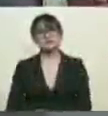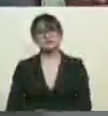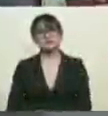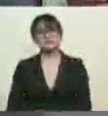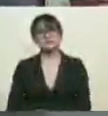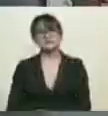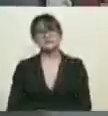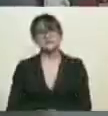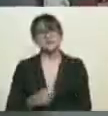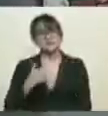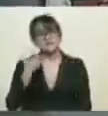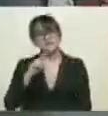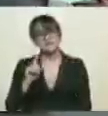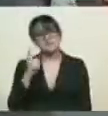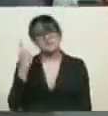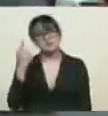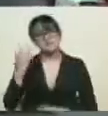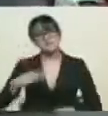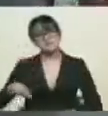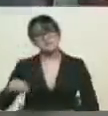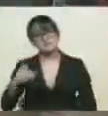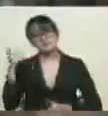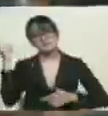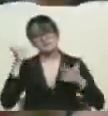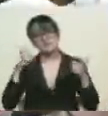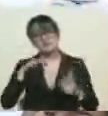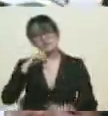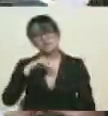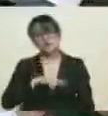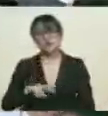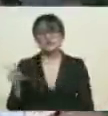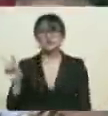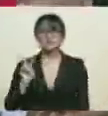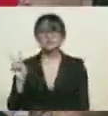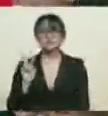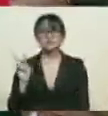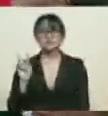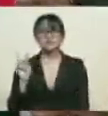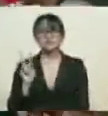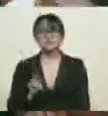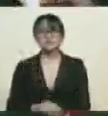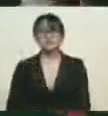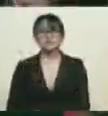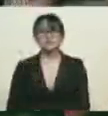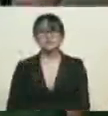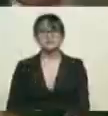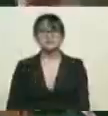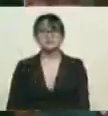Soy el primer presidente chavista de la historia de Venezuela.